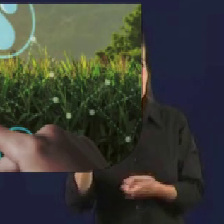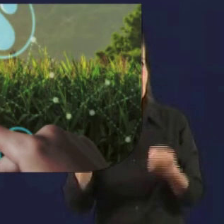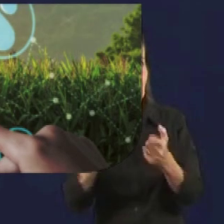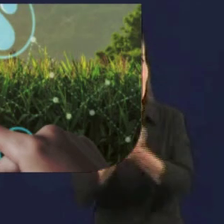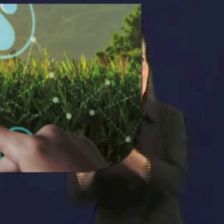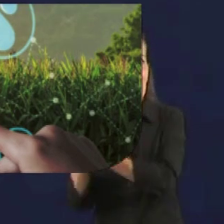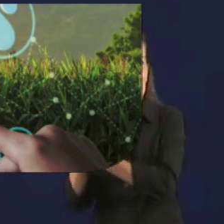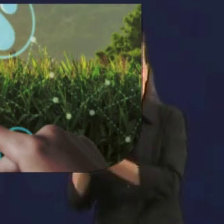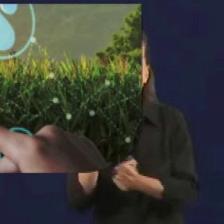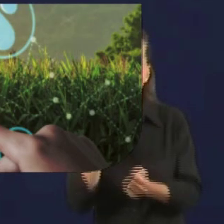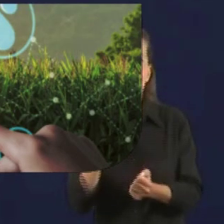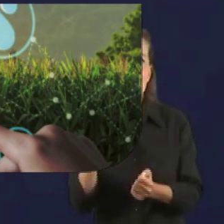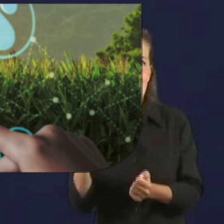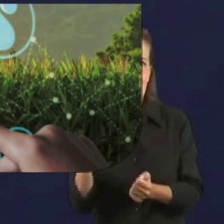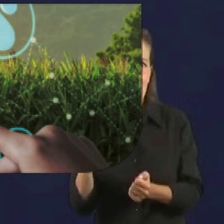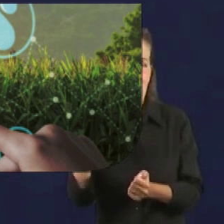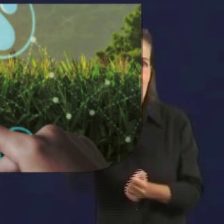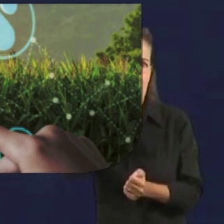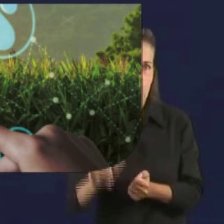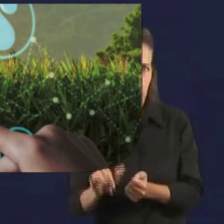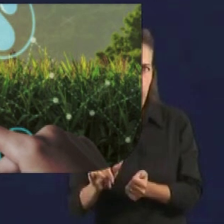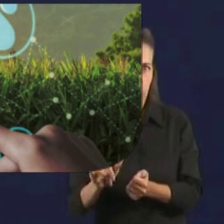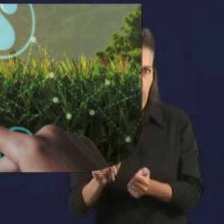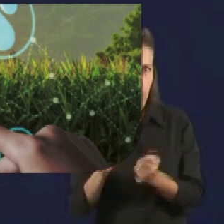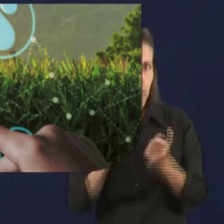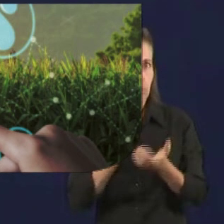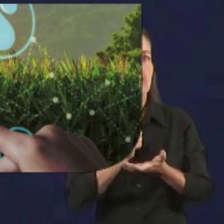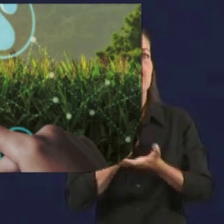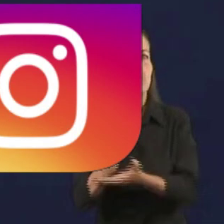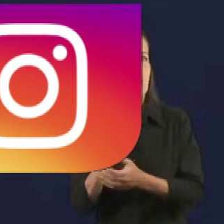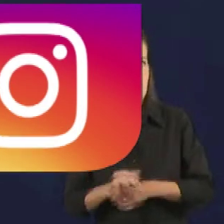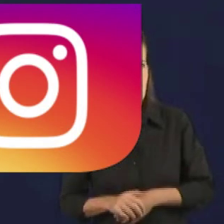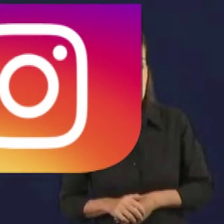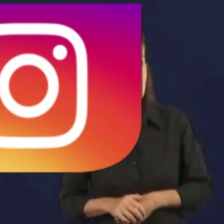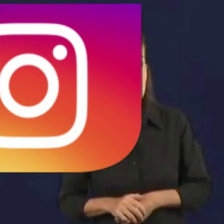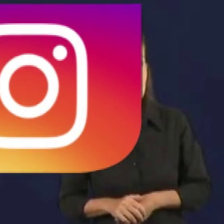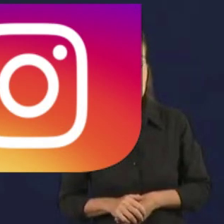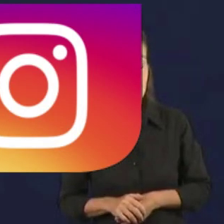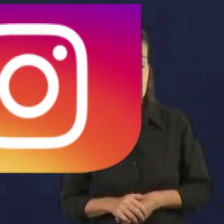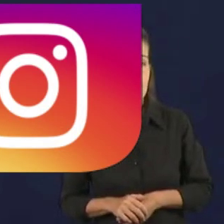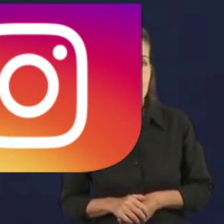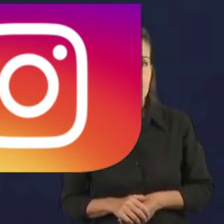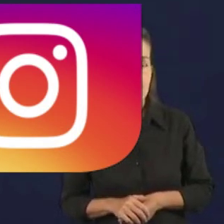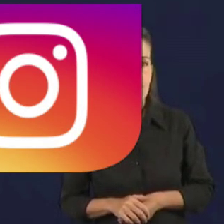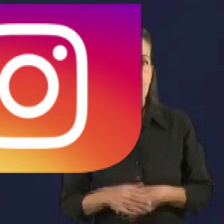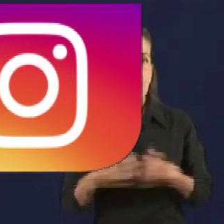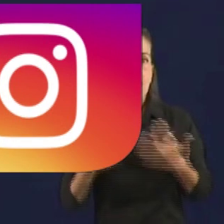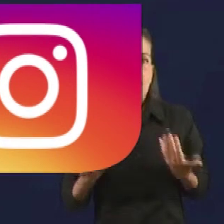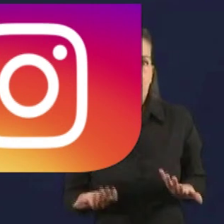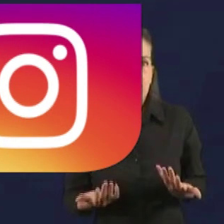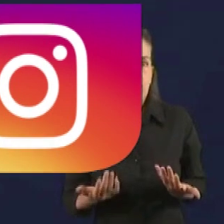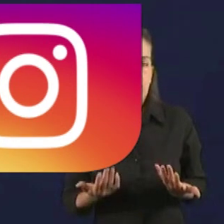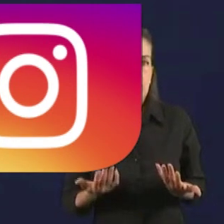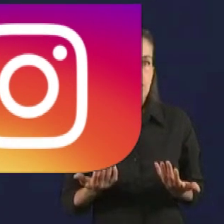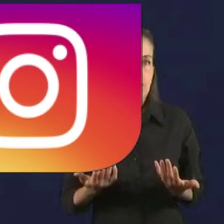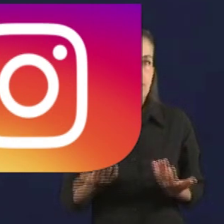energía. Y bueno, por supuesto, cuando uno ve lo que esto